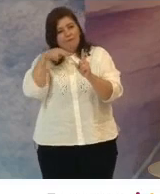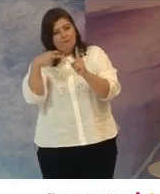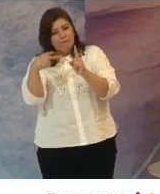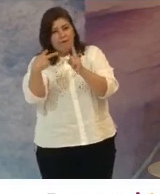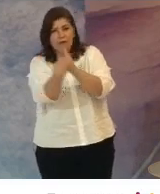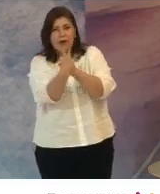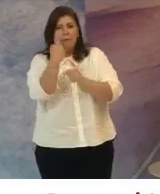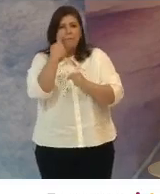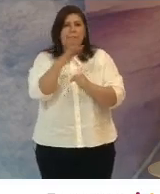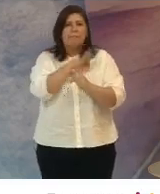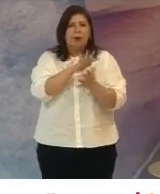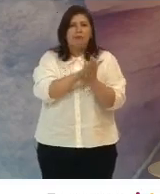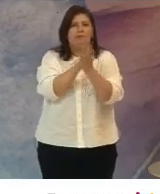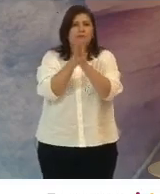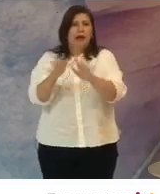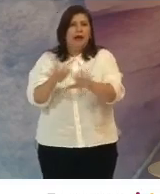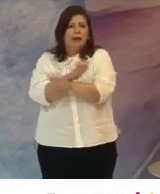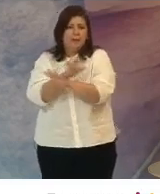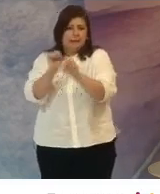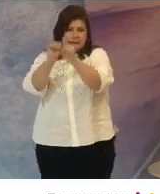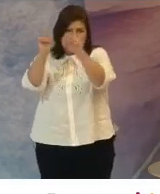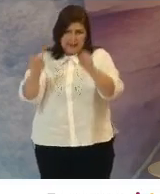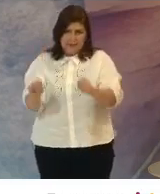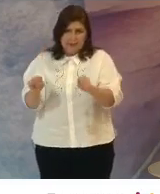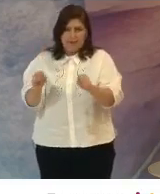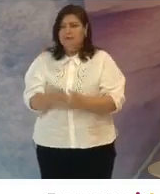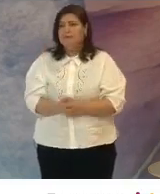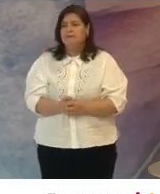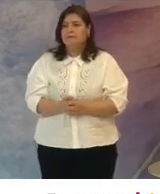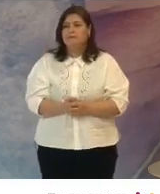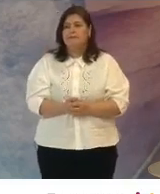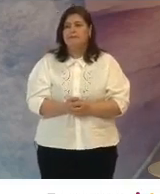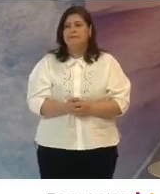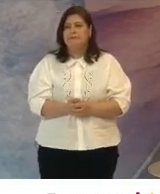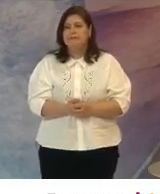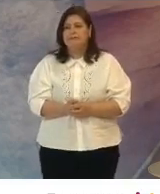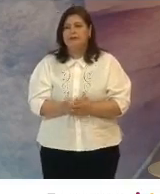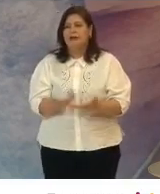al cambio sistémico. Y quiero